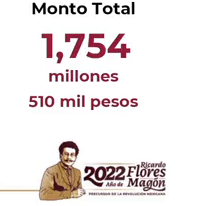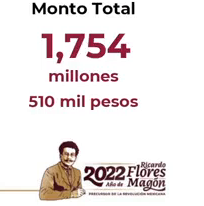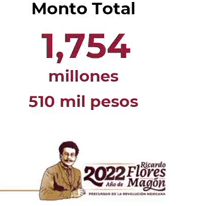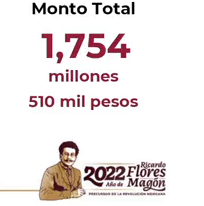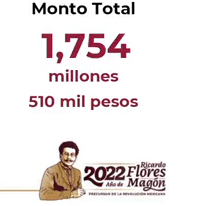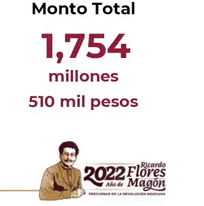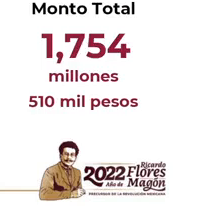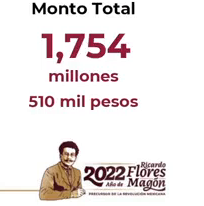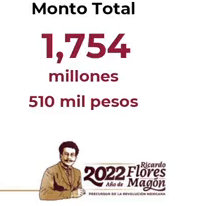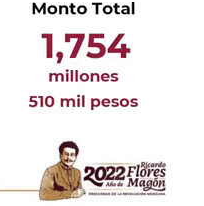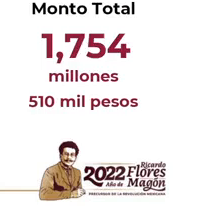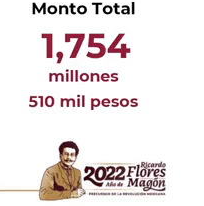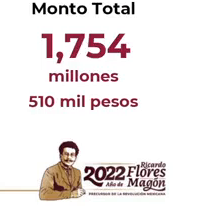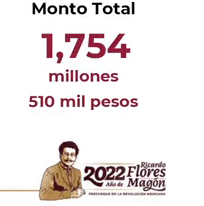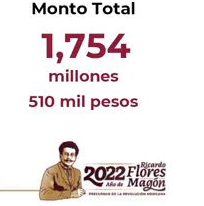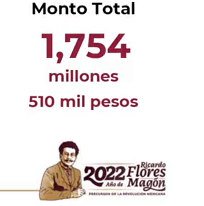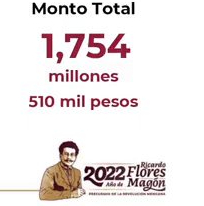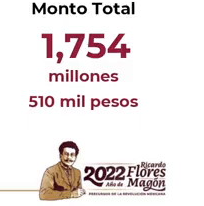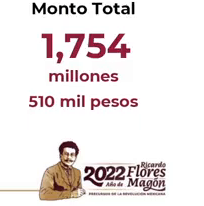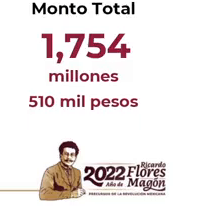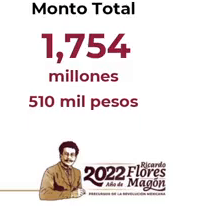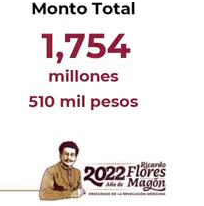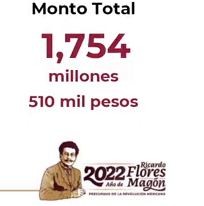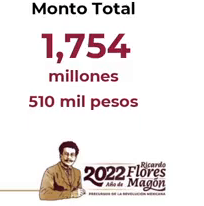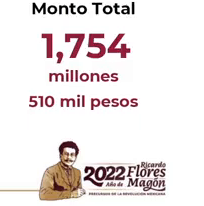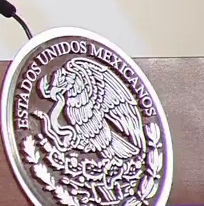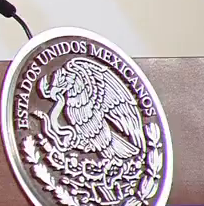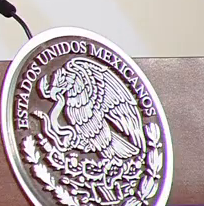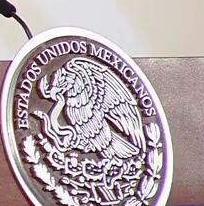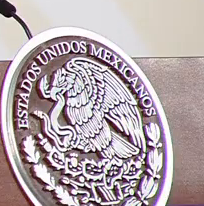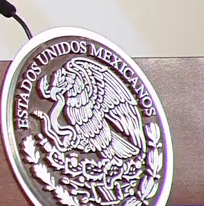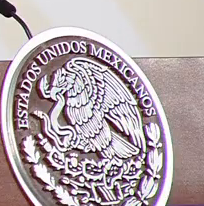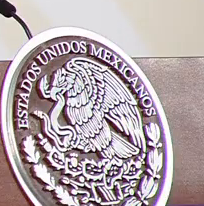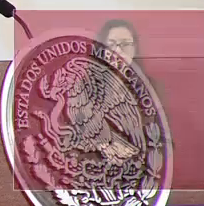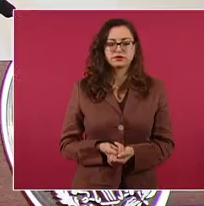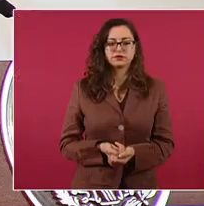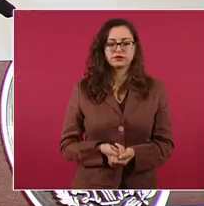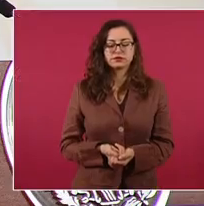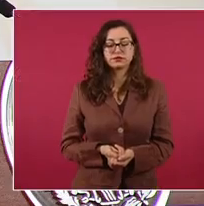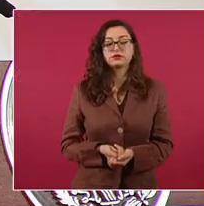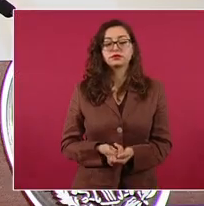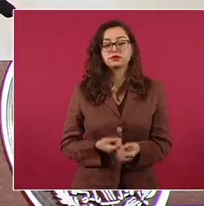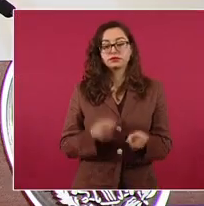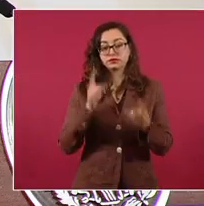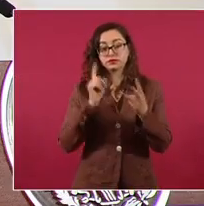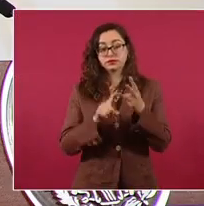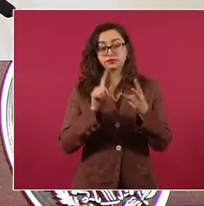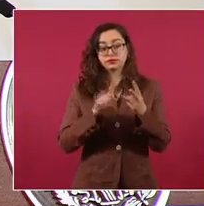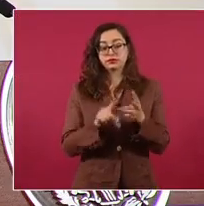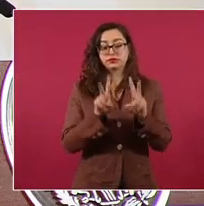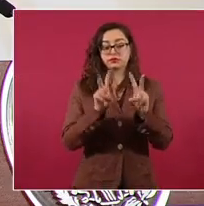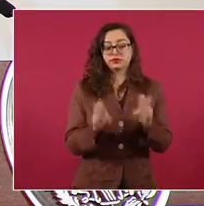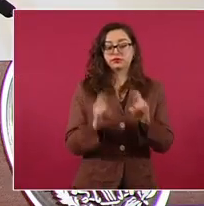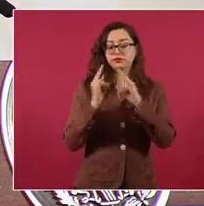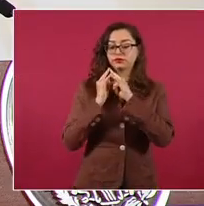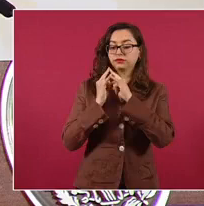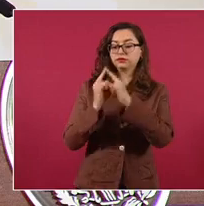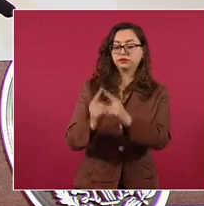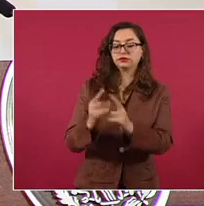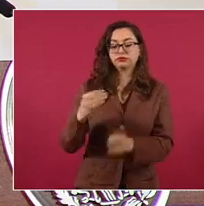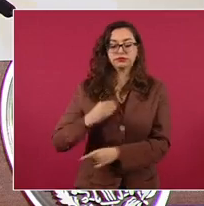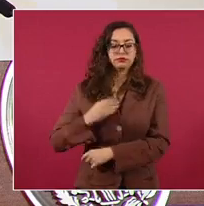que por su instrucción, señor presidente, aprovechar para dar a conocer los avances de Tianguis del Bienestar,